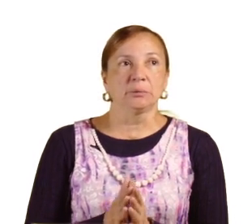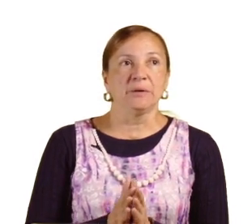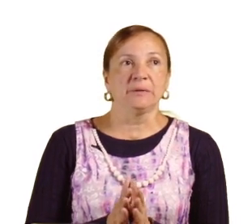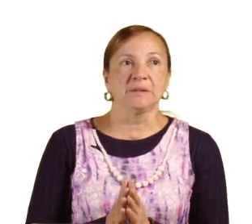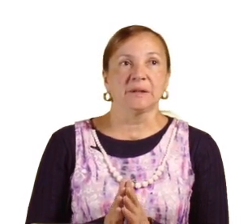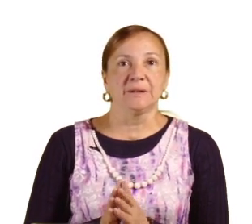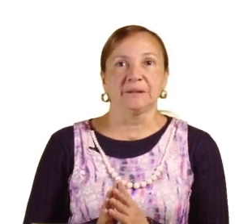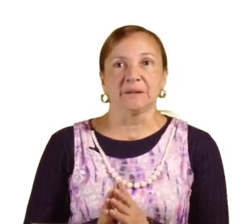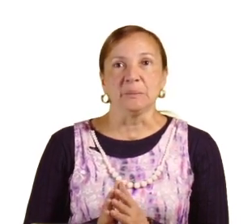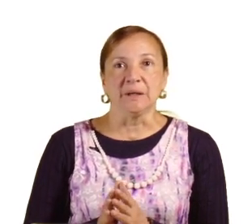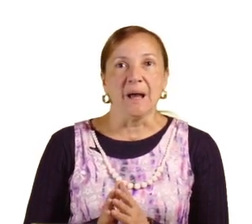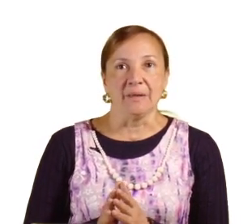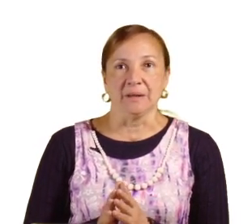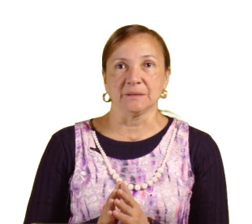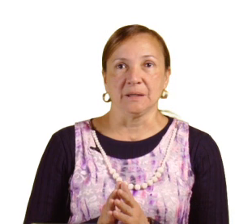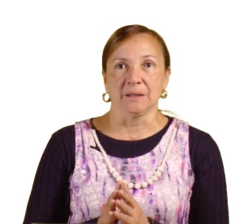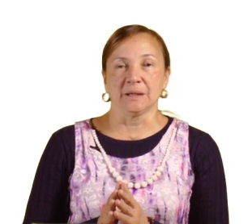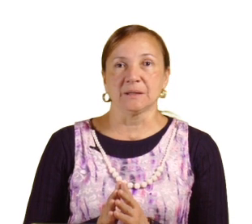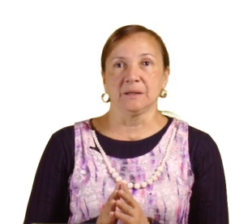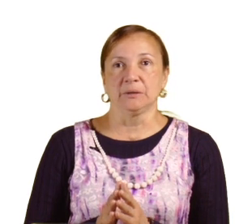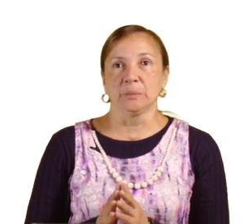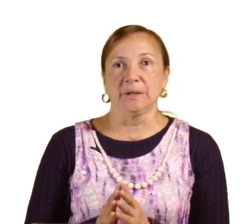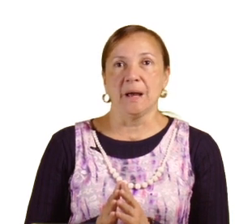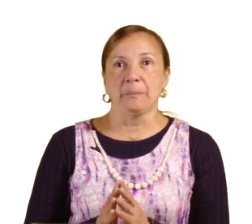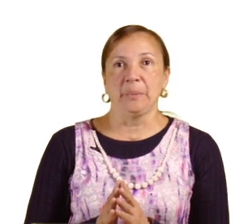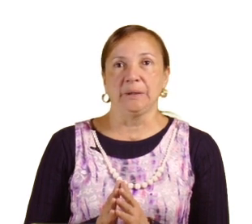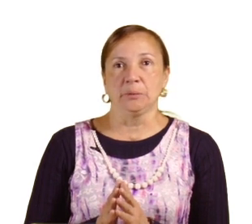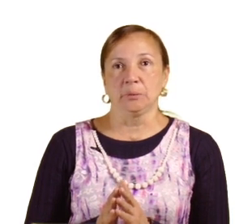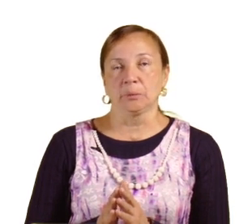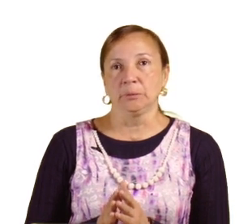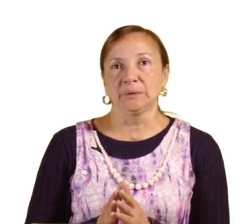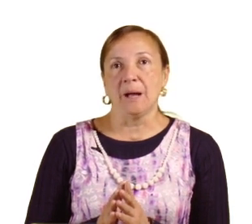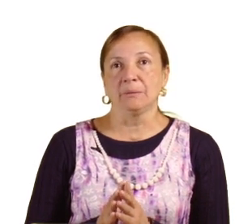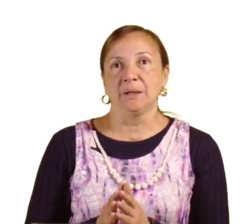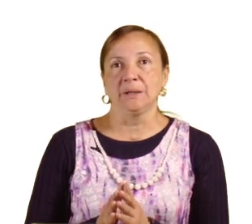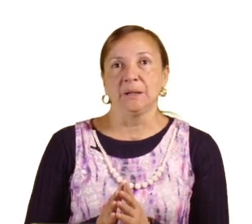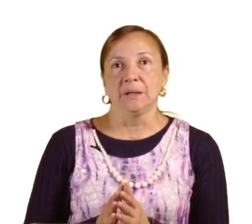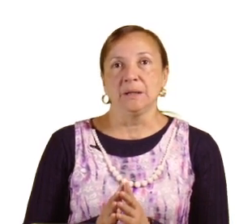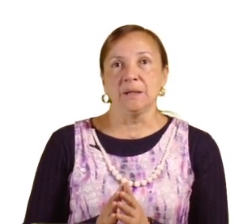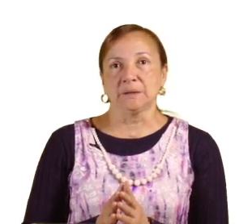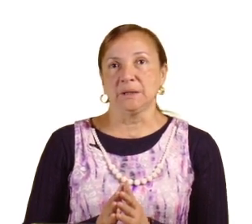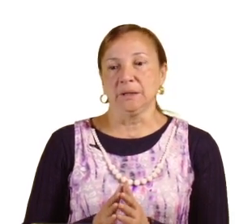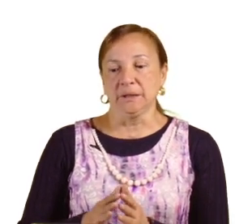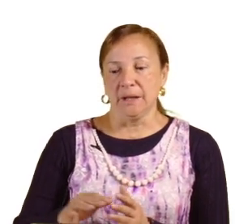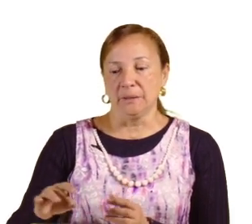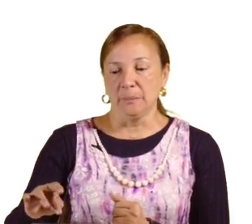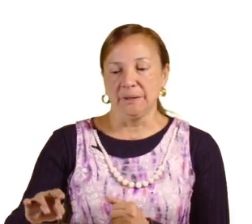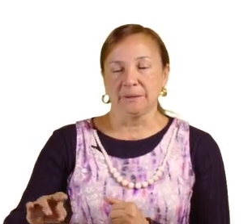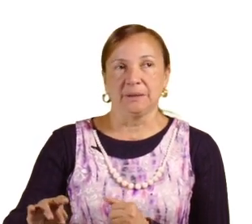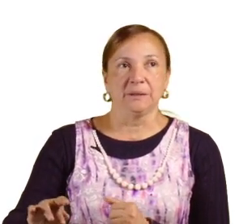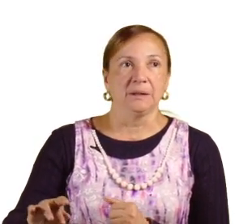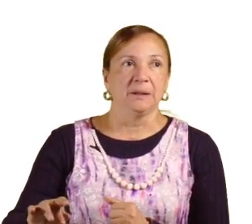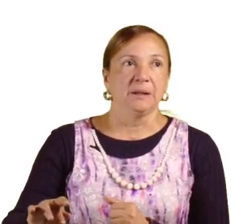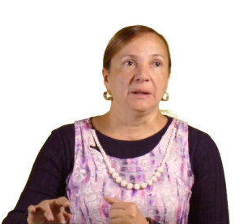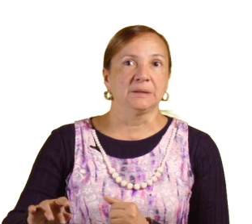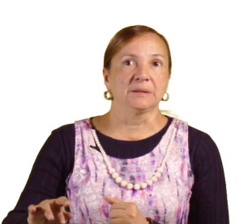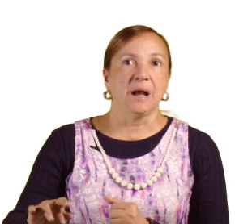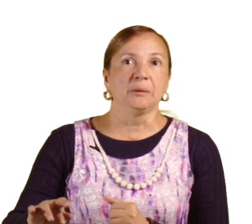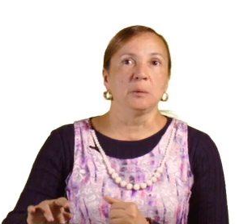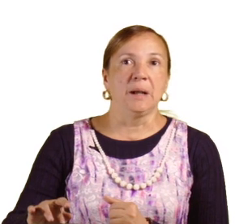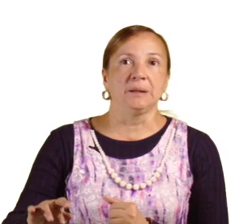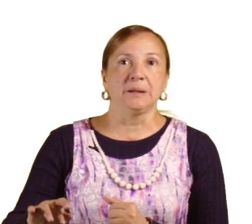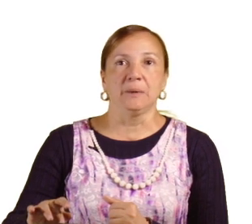dentro de unas fechas determinadas, que se denomina periodo contable, y este generalmente